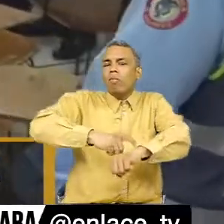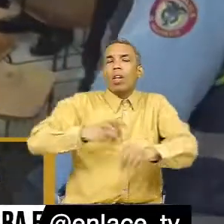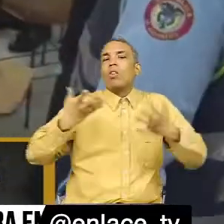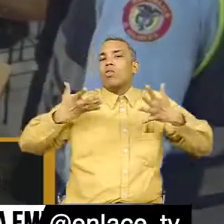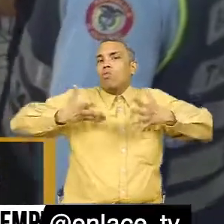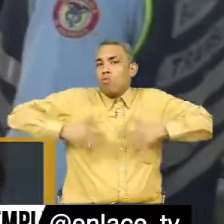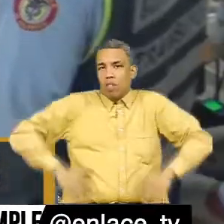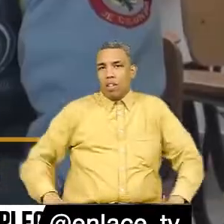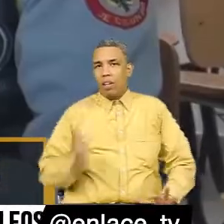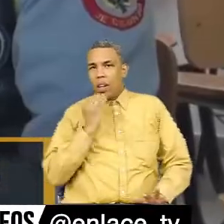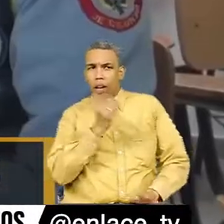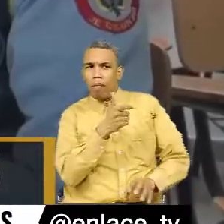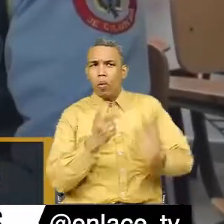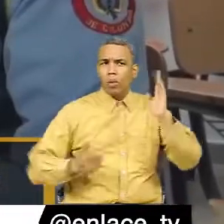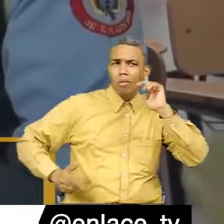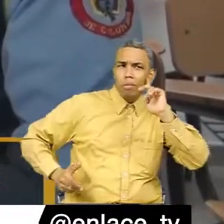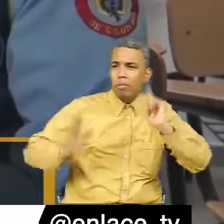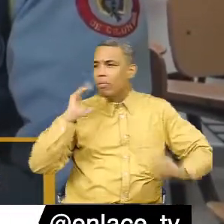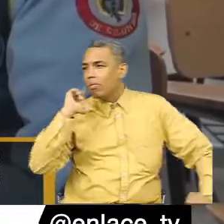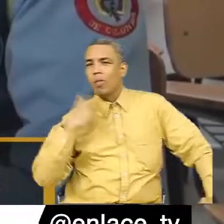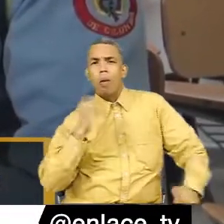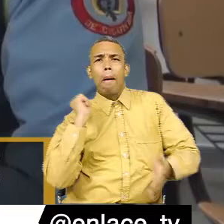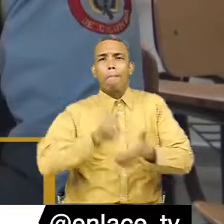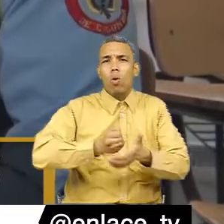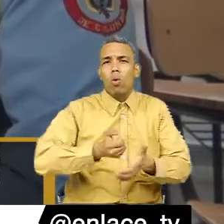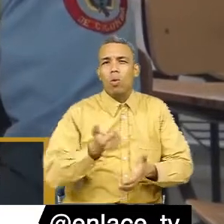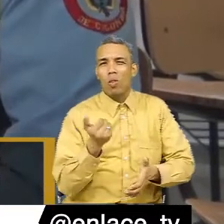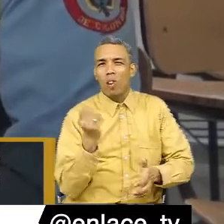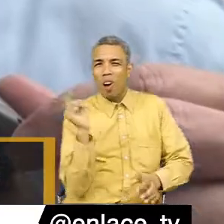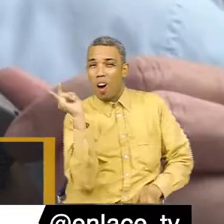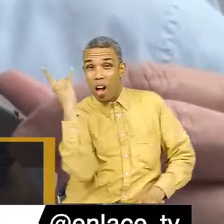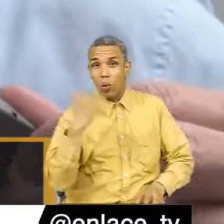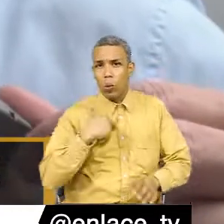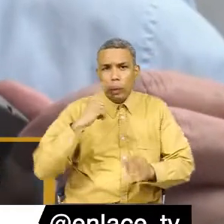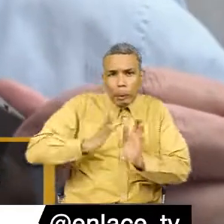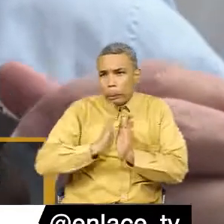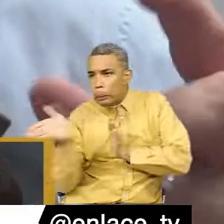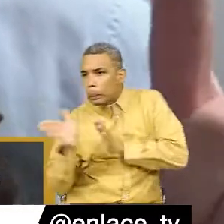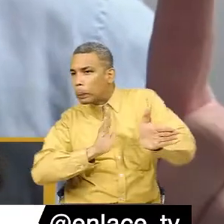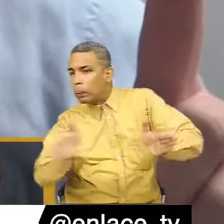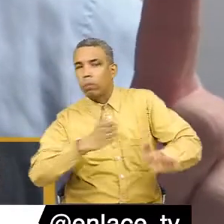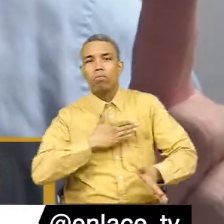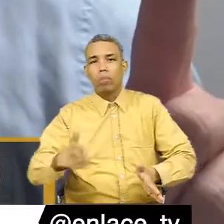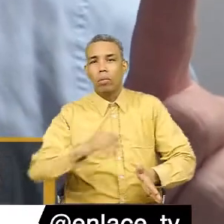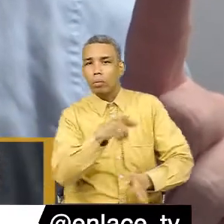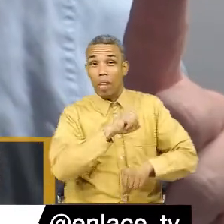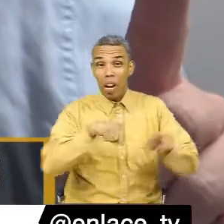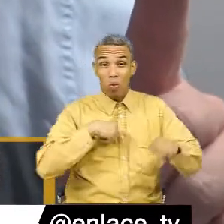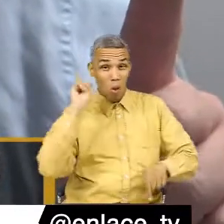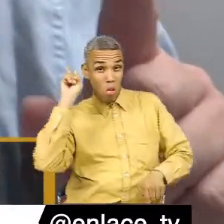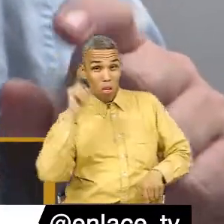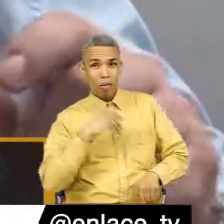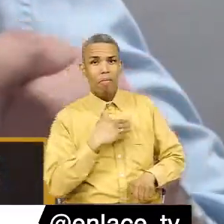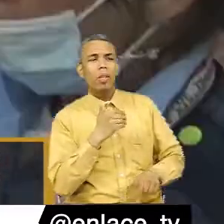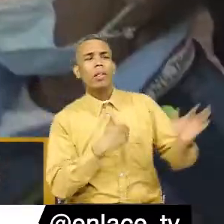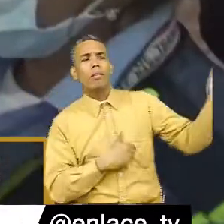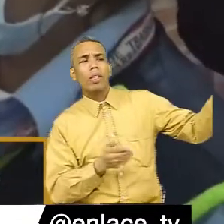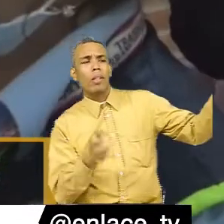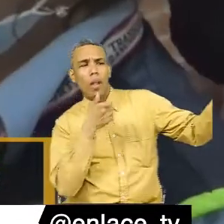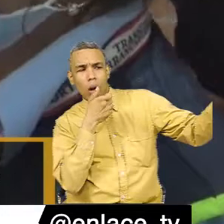atenderá accidentes de tránsito y donde se registren lesionados u oxisos, ellos respaldarán con las pruebas de embriaguez a los